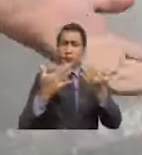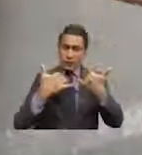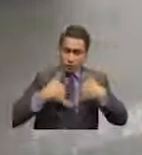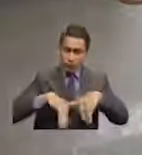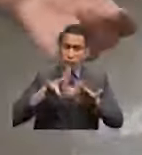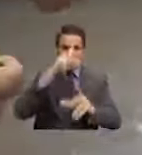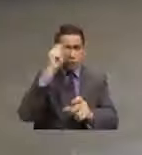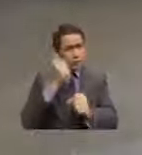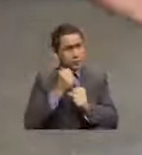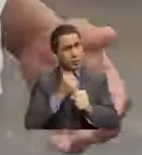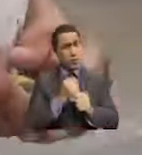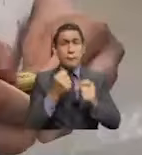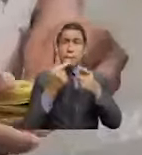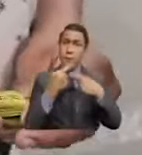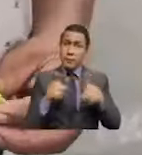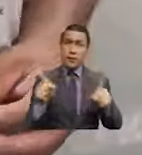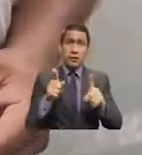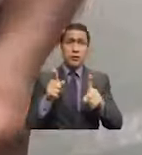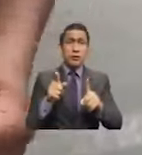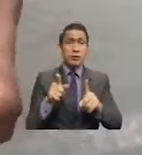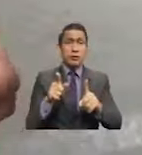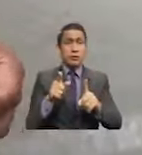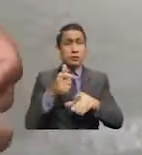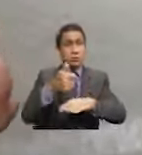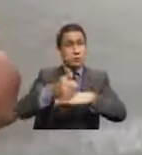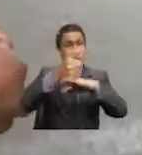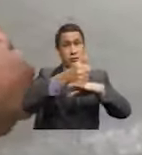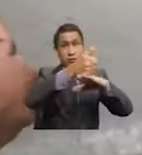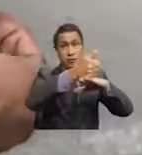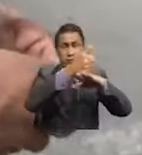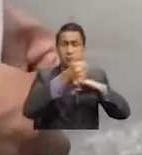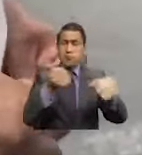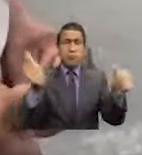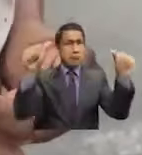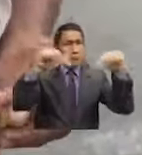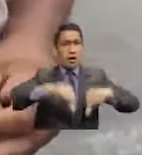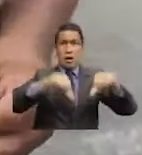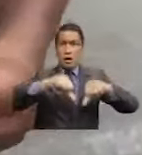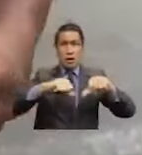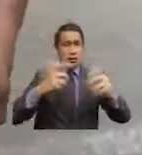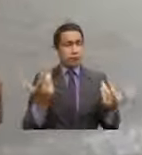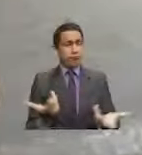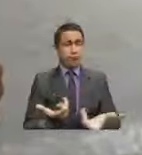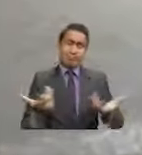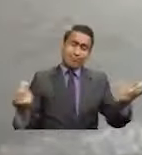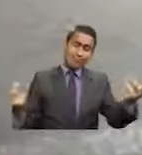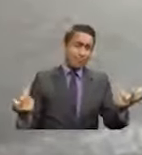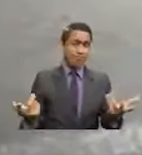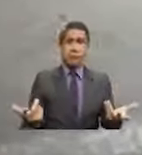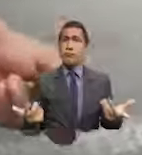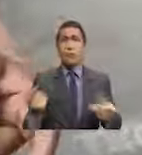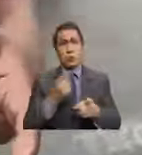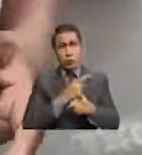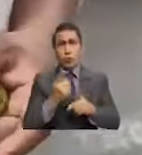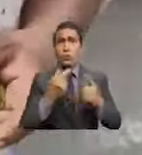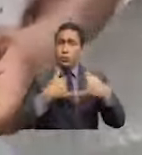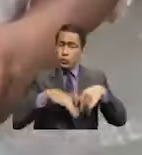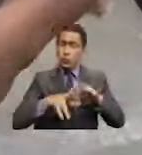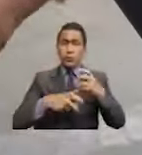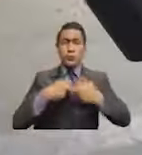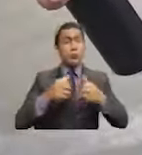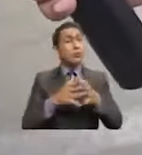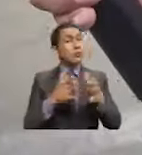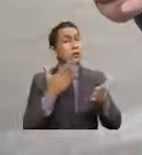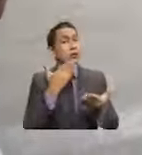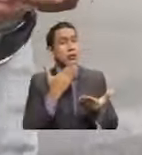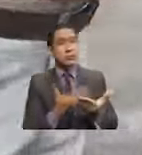pero la mala actitud de nuestros gobernantes de aquí, de nuestro sector, no nos dejan. Sí. Que nosotros podemos avanzar. Listo, muchas